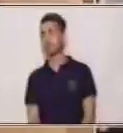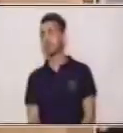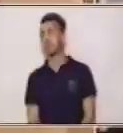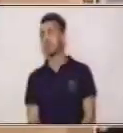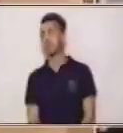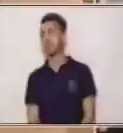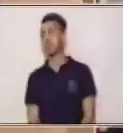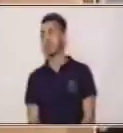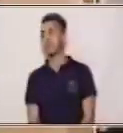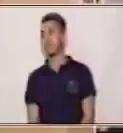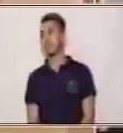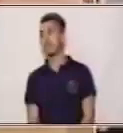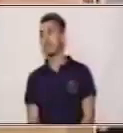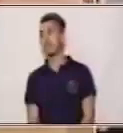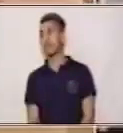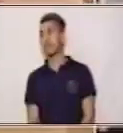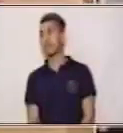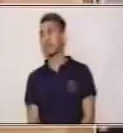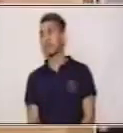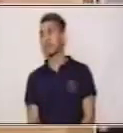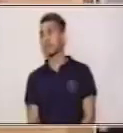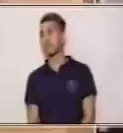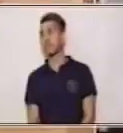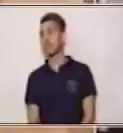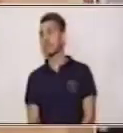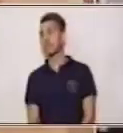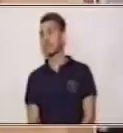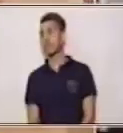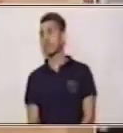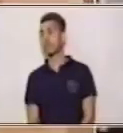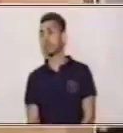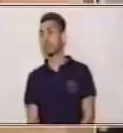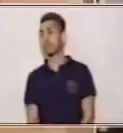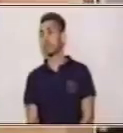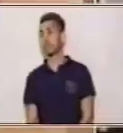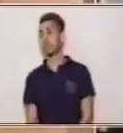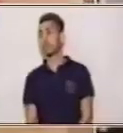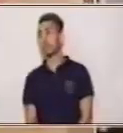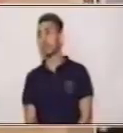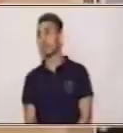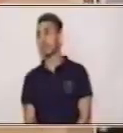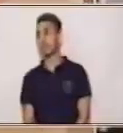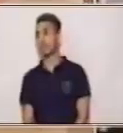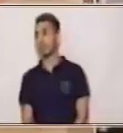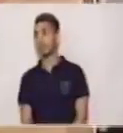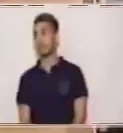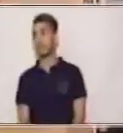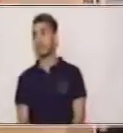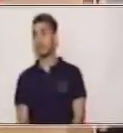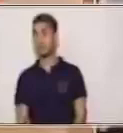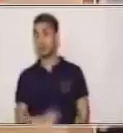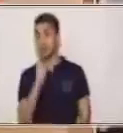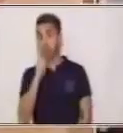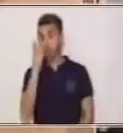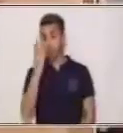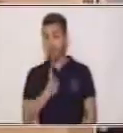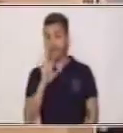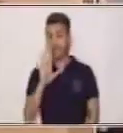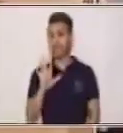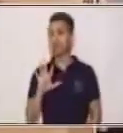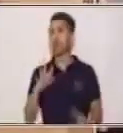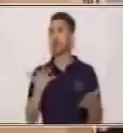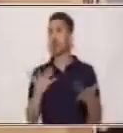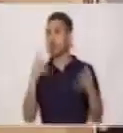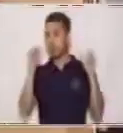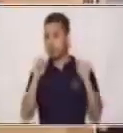¿sí? Un quinto de fracción, ¿ya sabes con quién lo podemos comparar? Te estoy dando